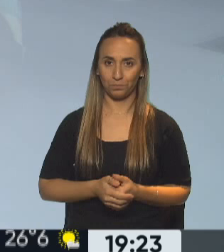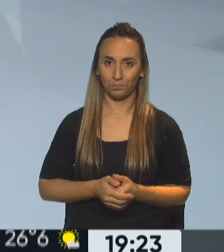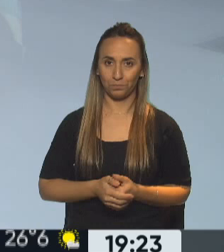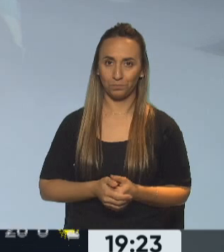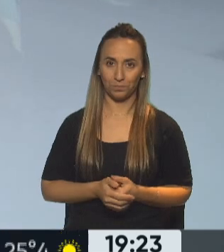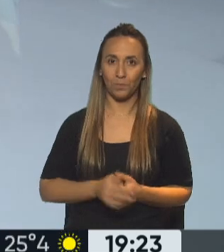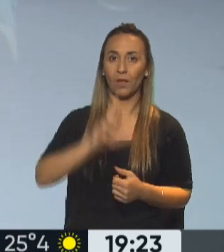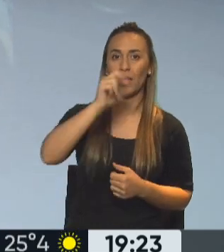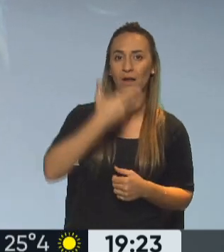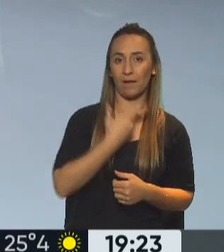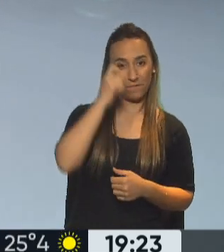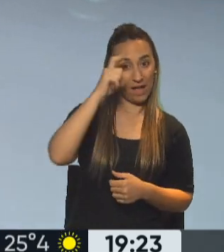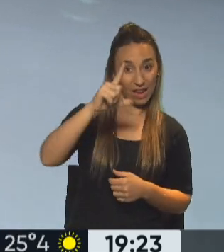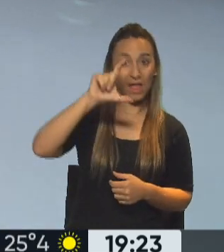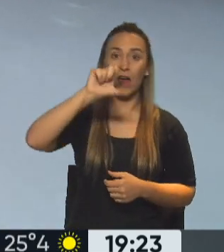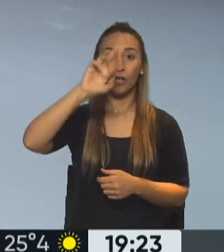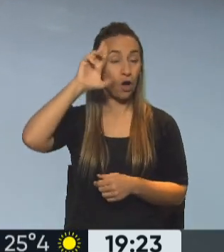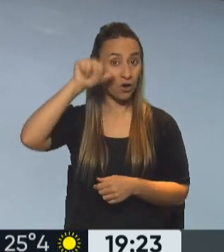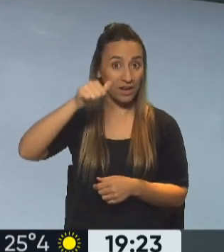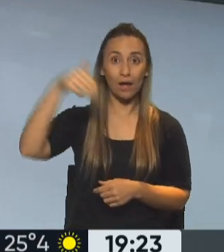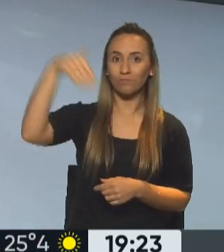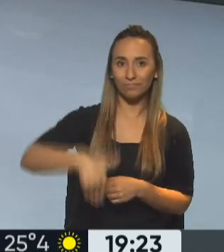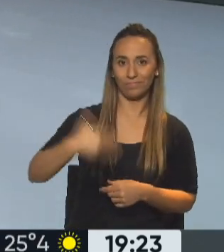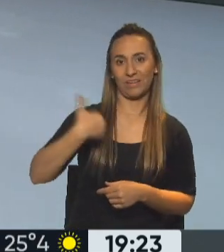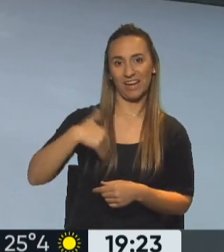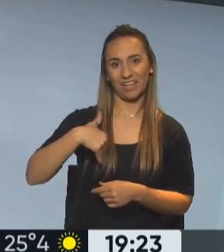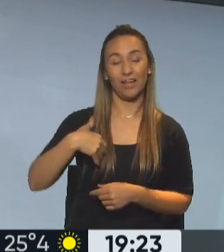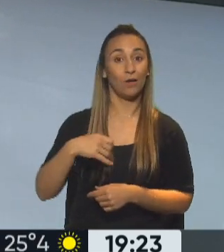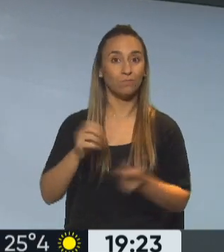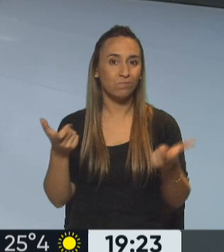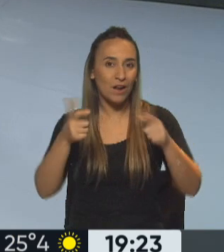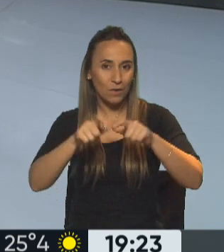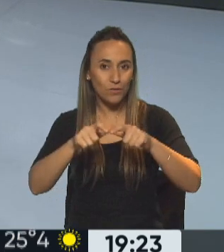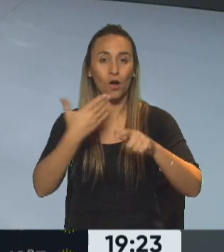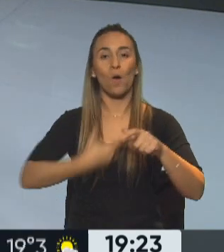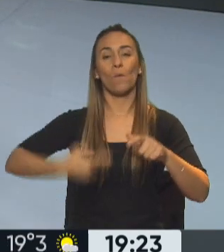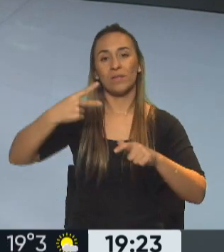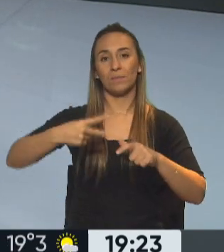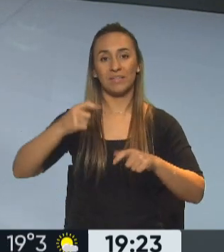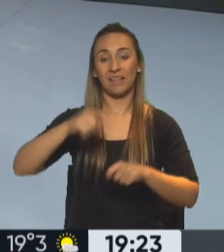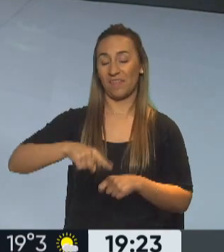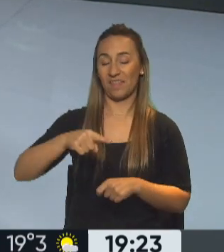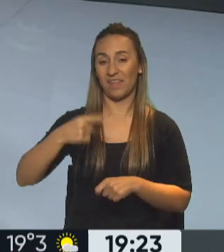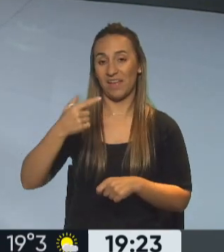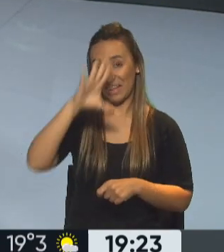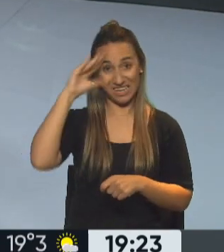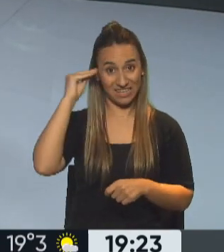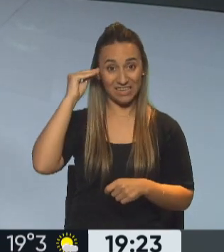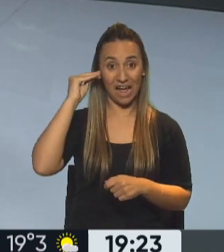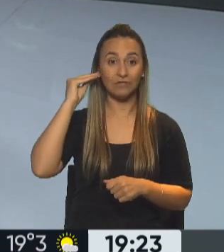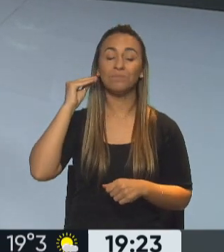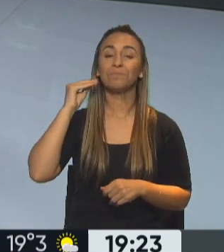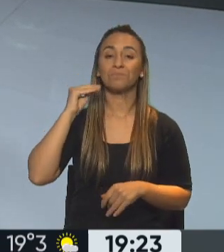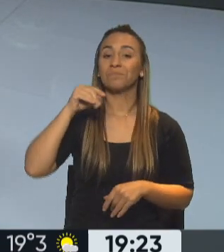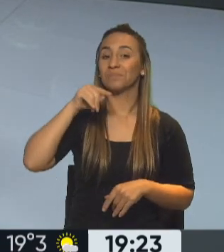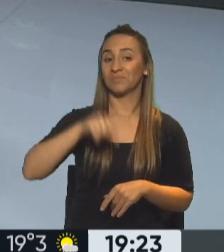Rafael Correa está en Argentina y se reunió hoy con la vicepresidenta Cristina Kirchner, quien a través de